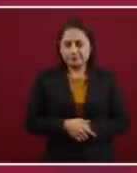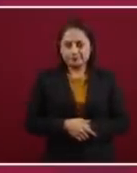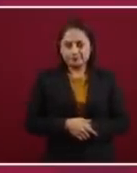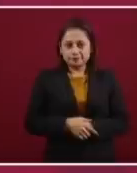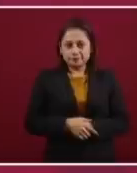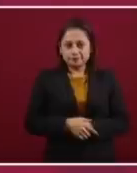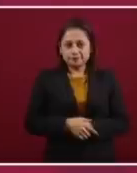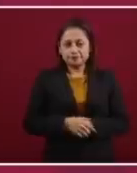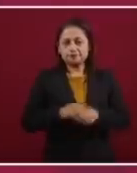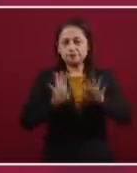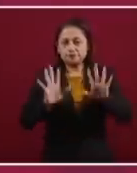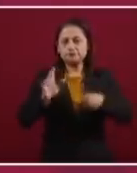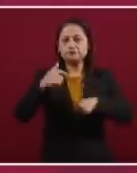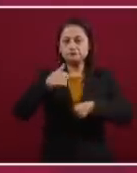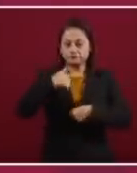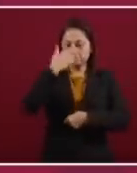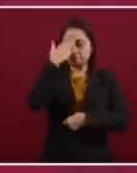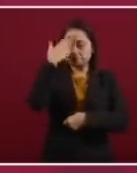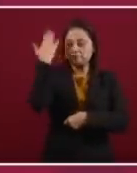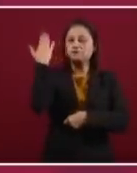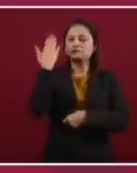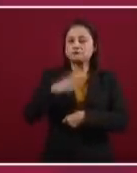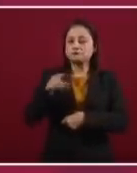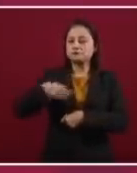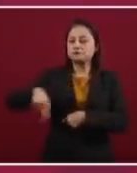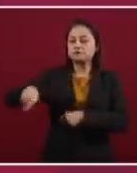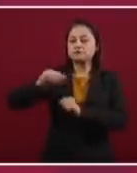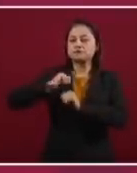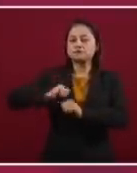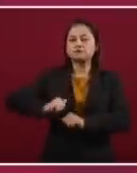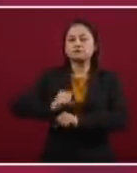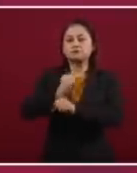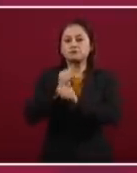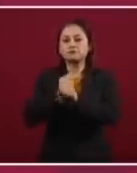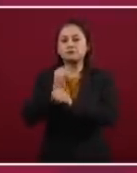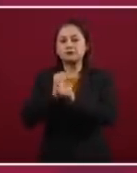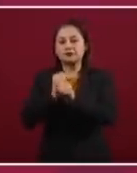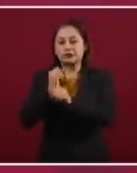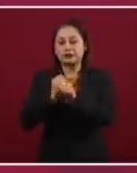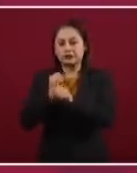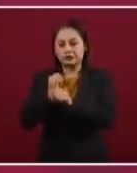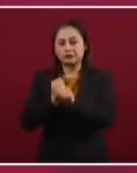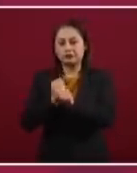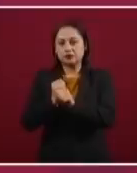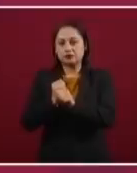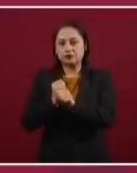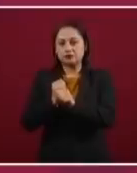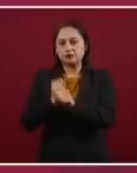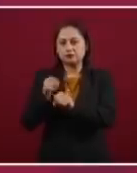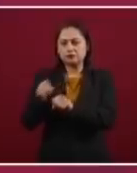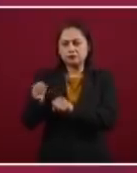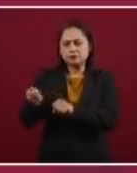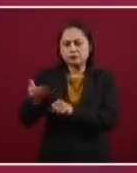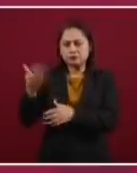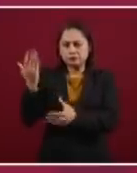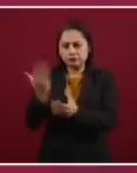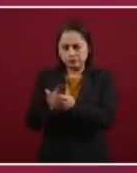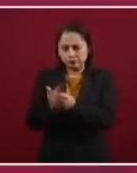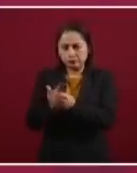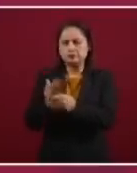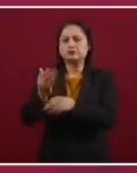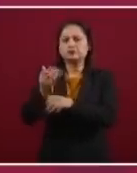una investigación 2 lo que llaman carpetas de investigación